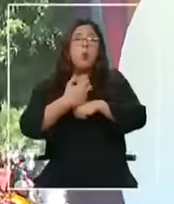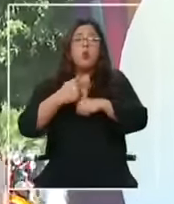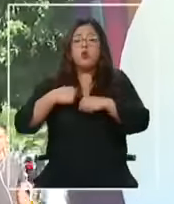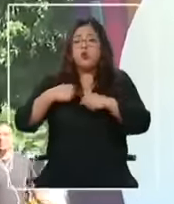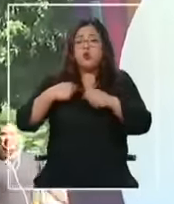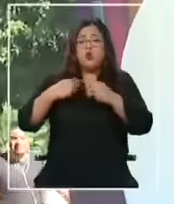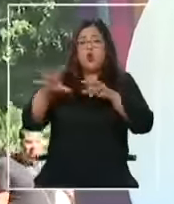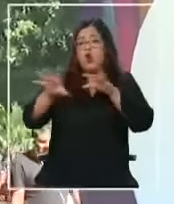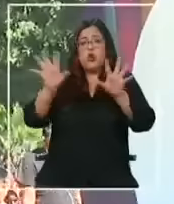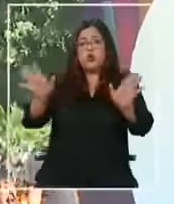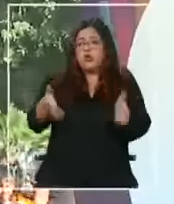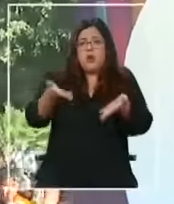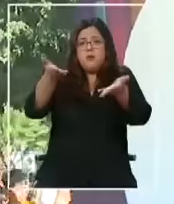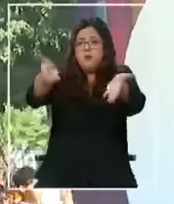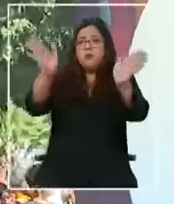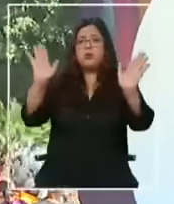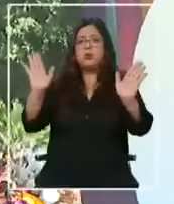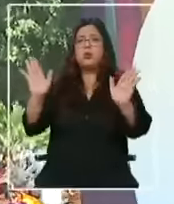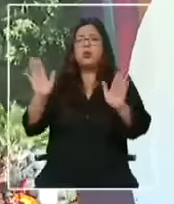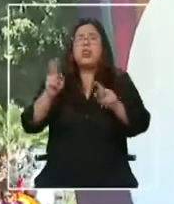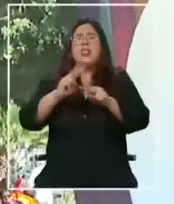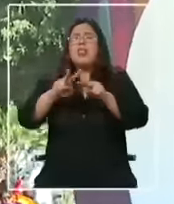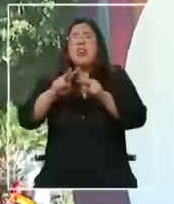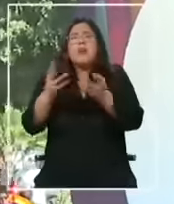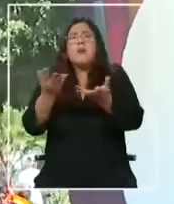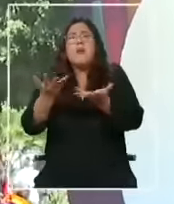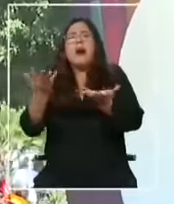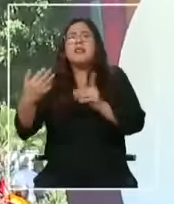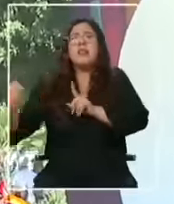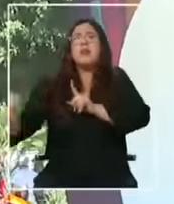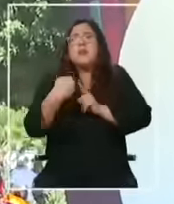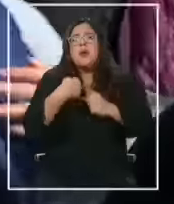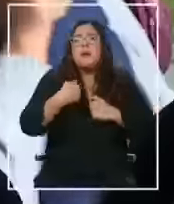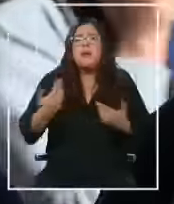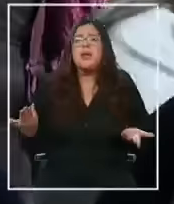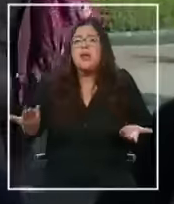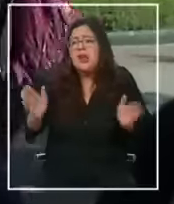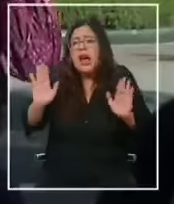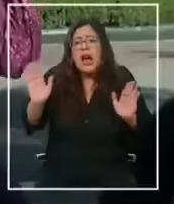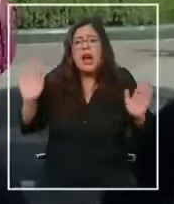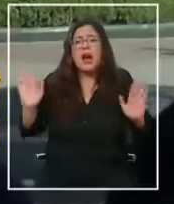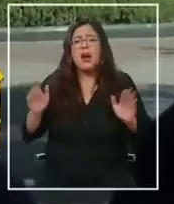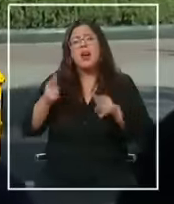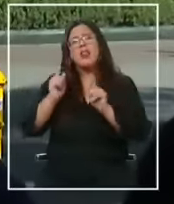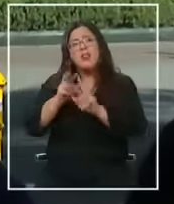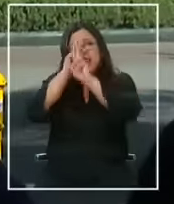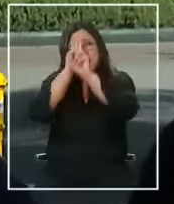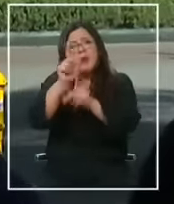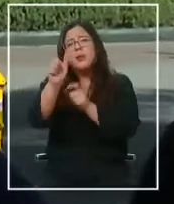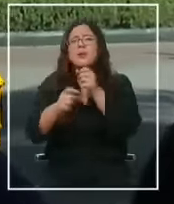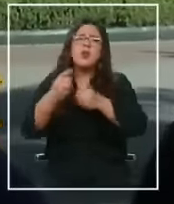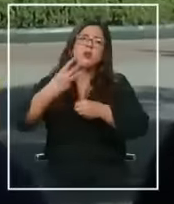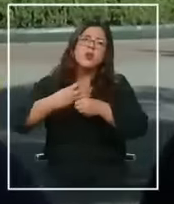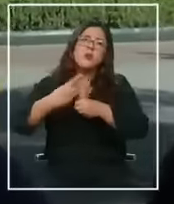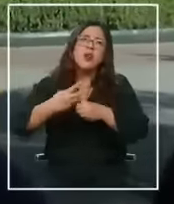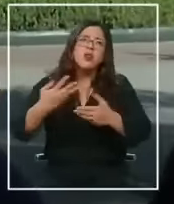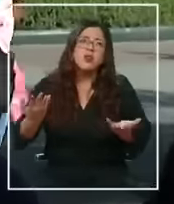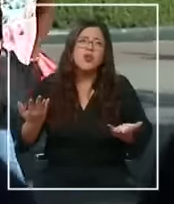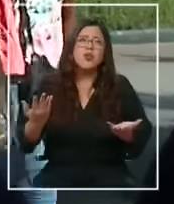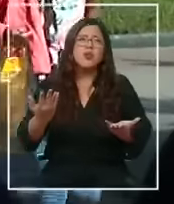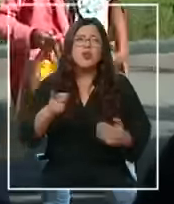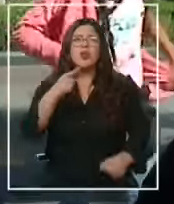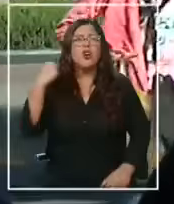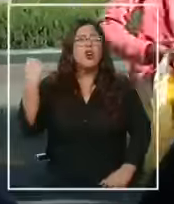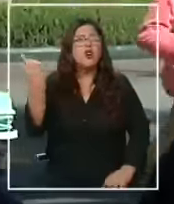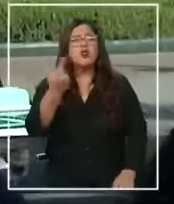entregar todo. ¿Qué ganan ellos con hacerme daño a mí? No sacan nada. Deberían de respetar el adulto mayor porque ya nosotros